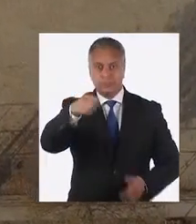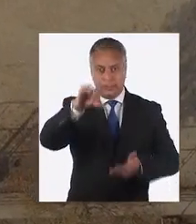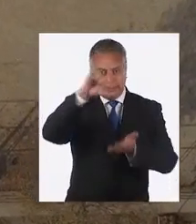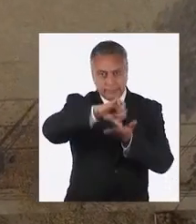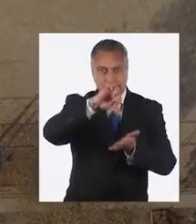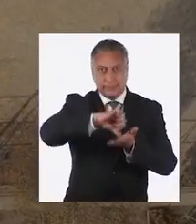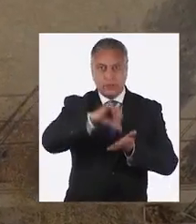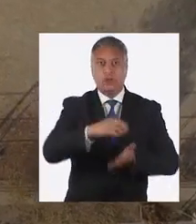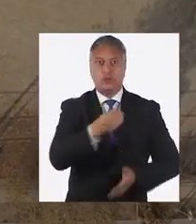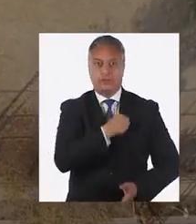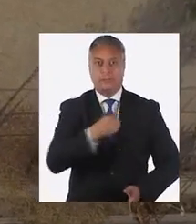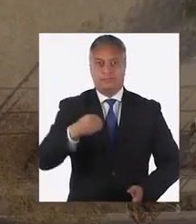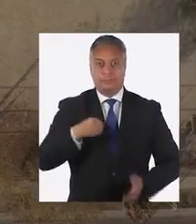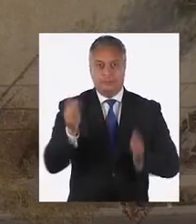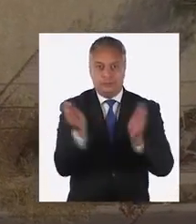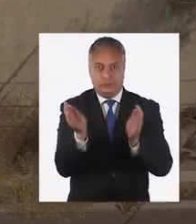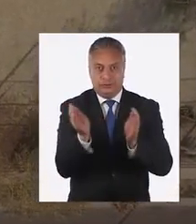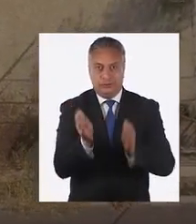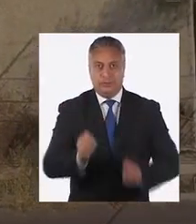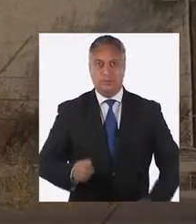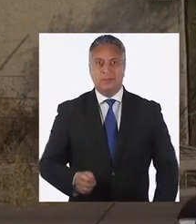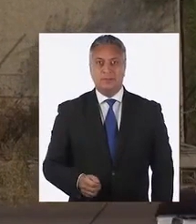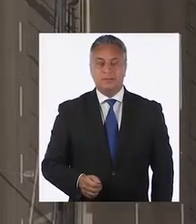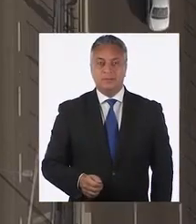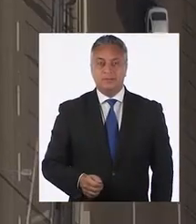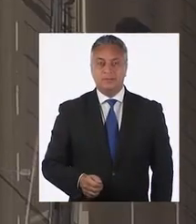cada centro de salud familiar.